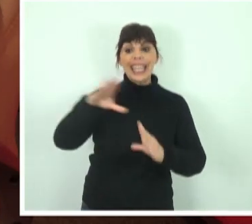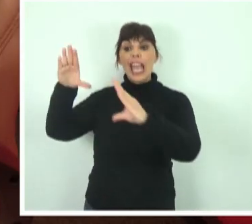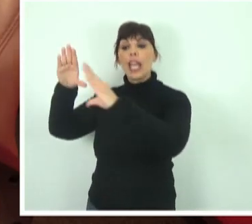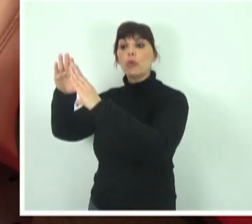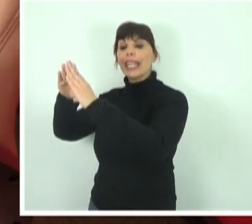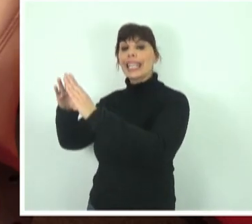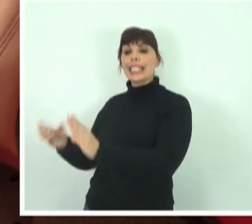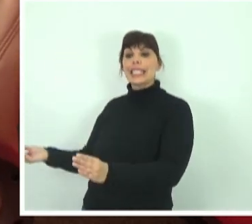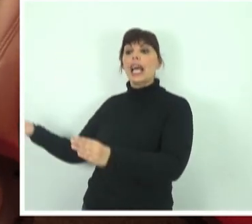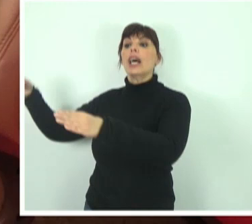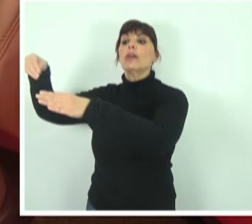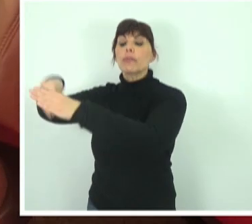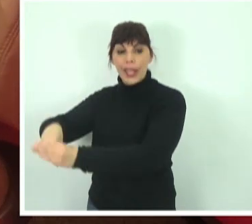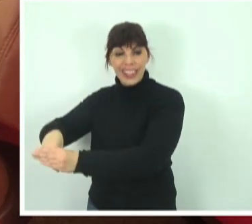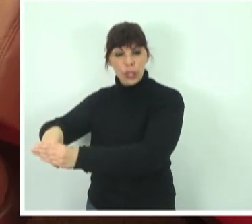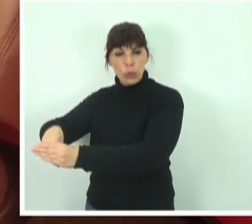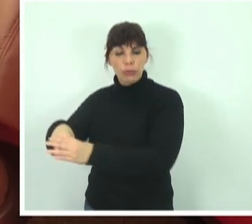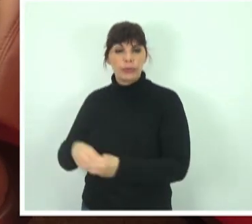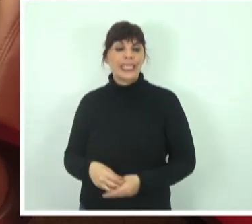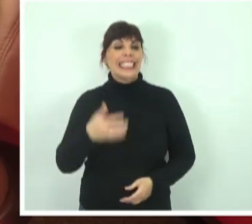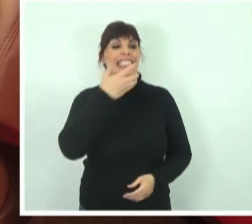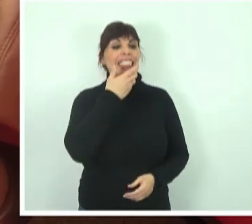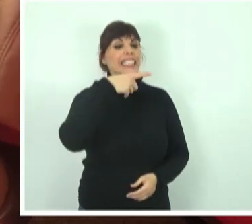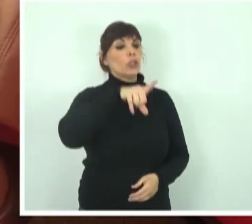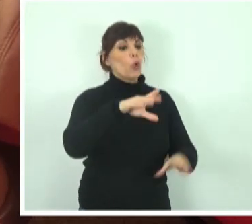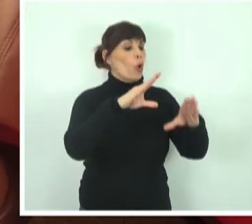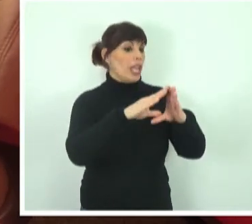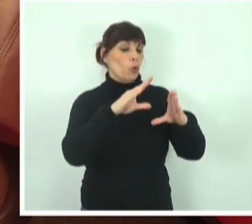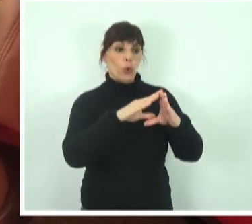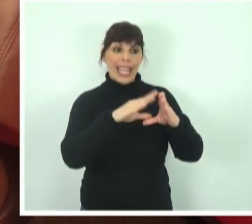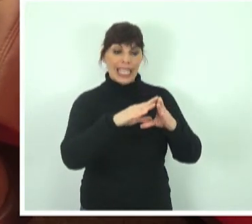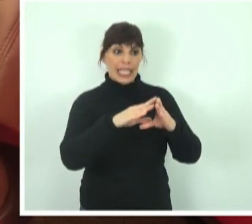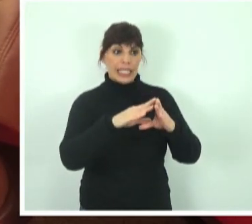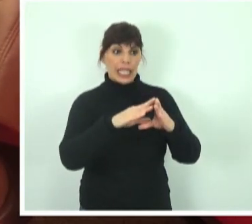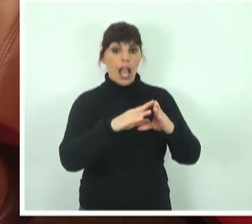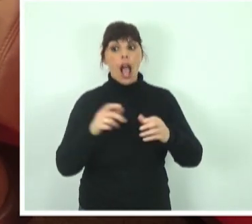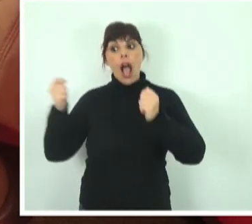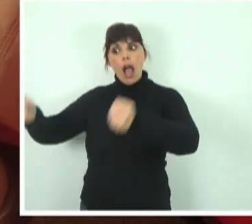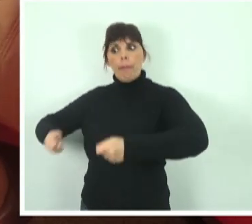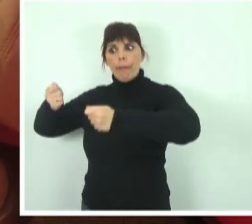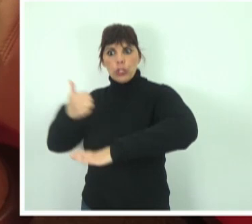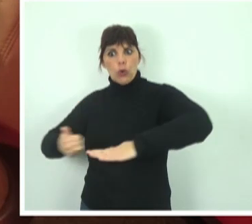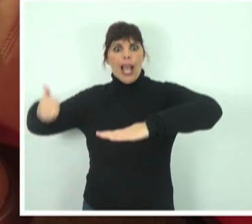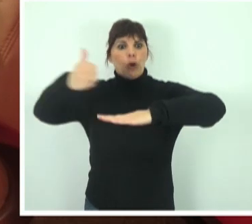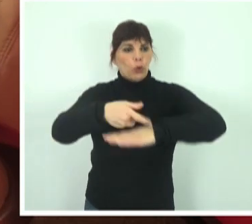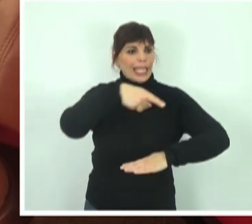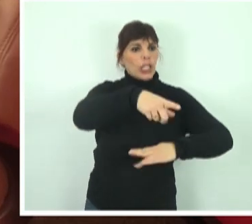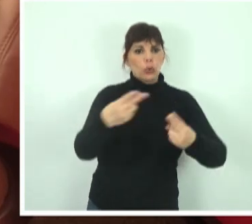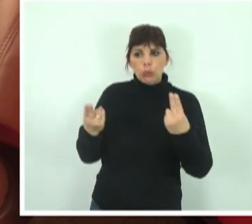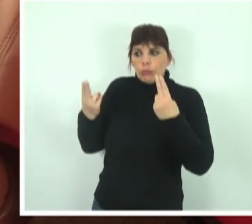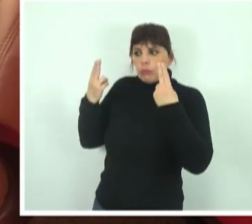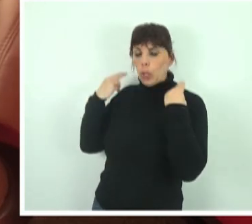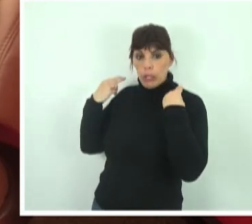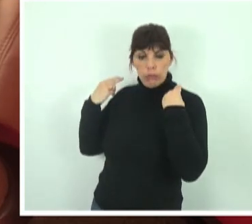tú no estás en una iglesia bajo autoridad de un pastor que Dios ha puesto,